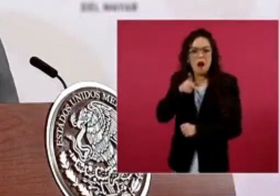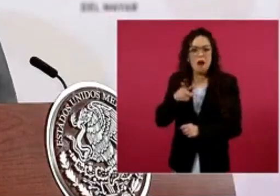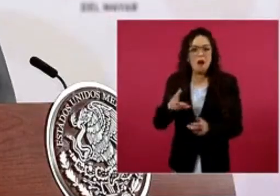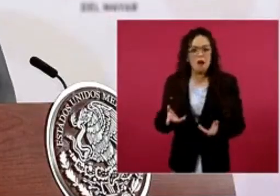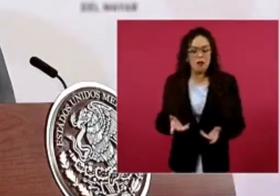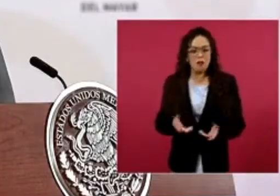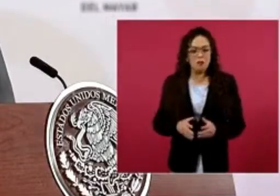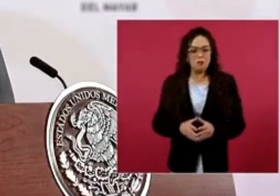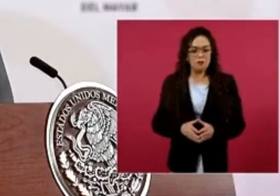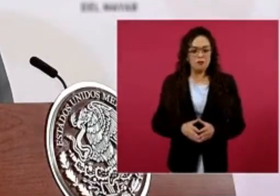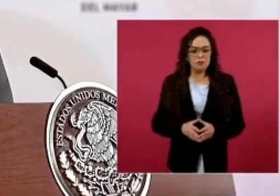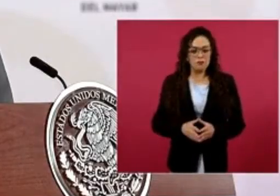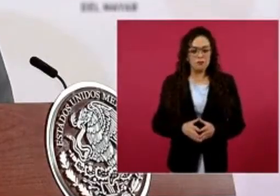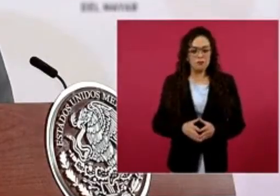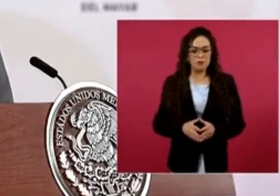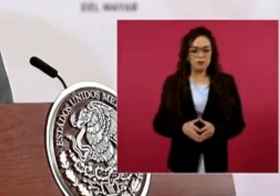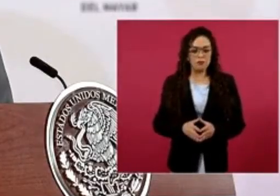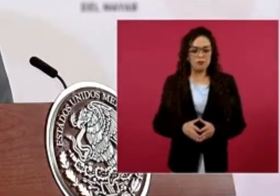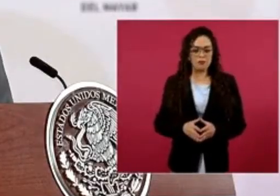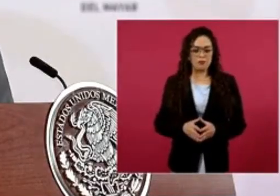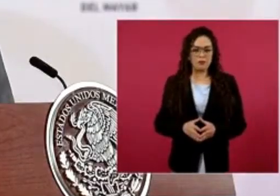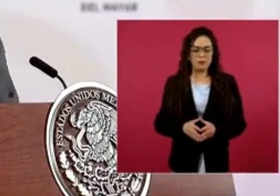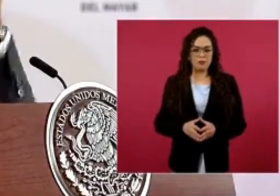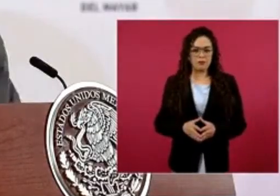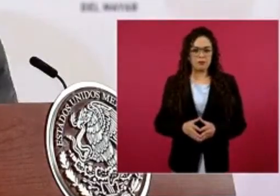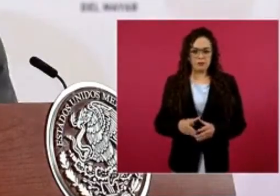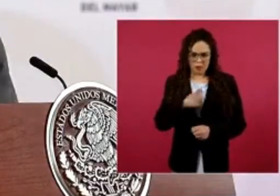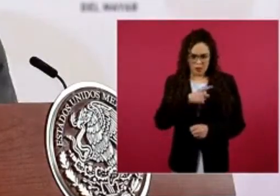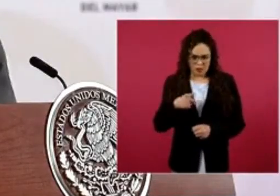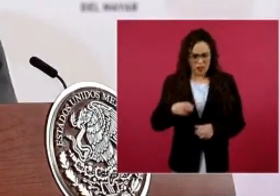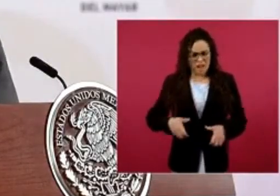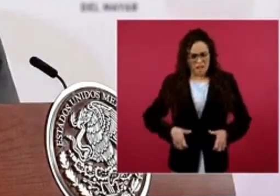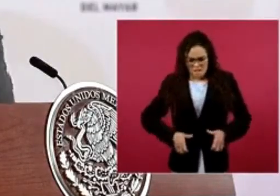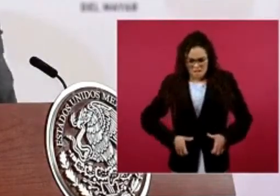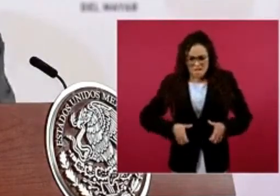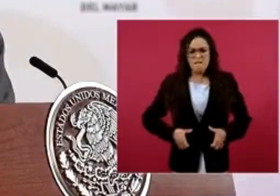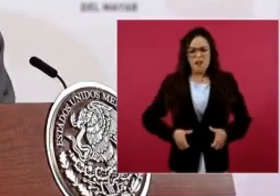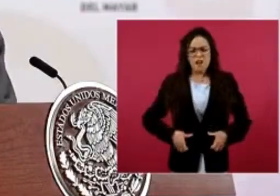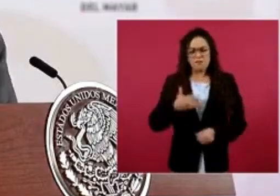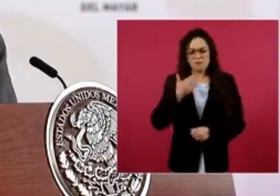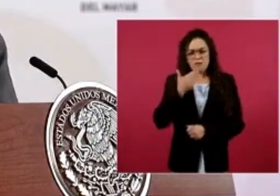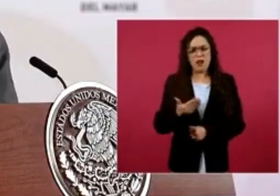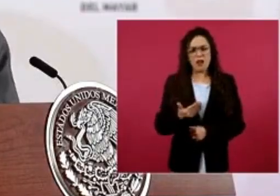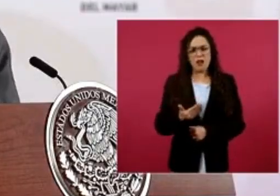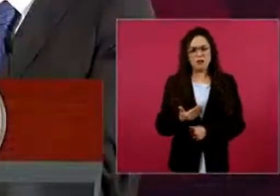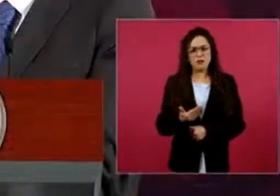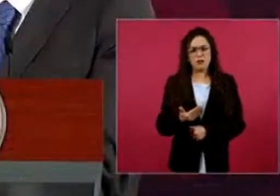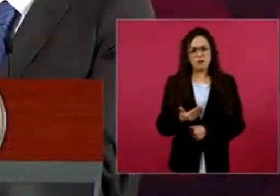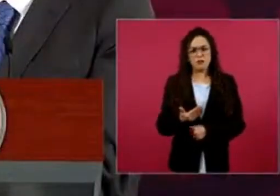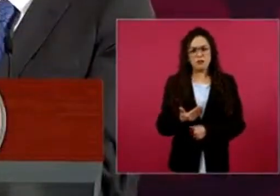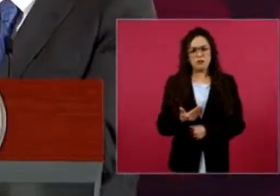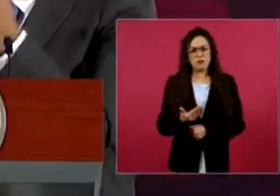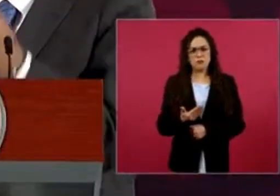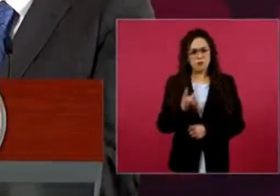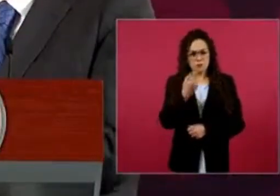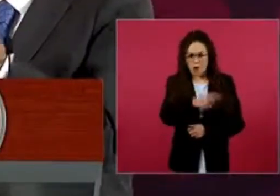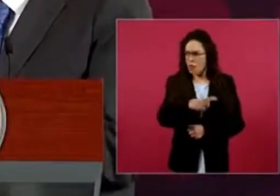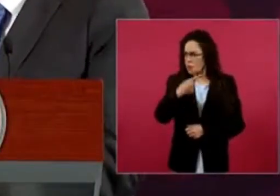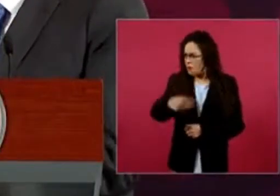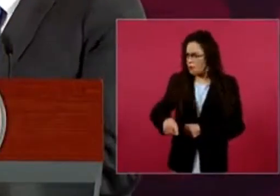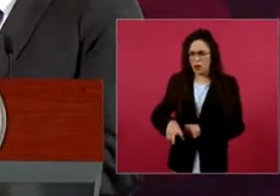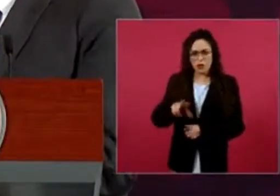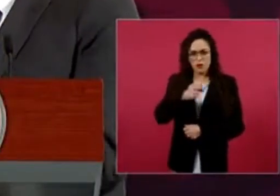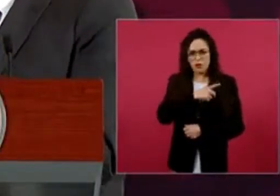ahora sí que se faje los pantalones, y que no permita los privilegios y que el gobierno